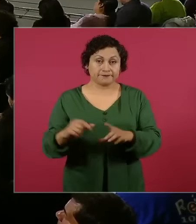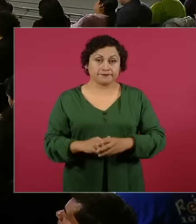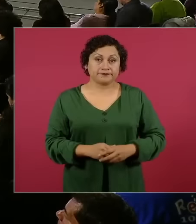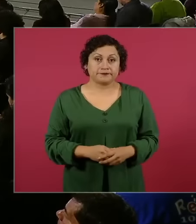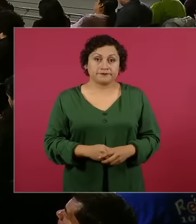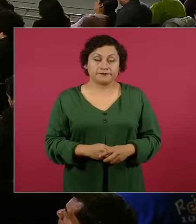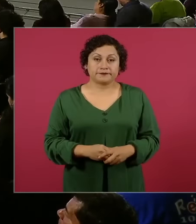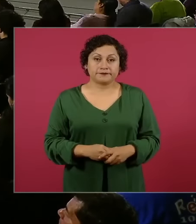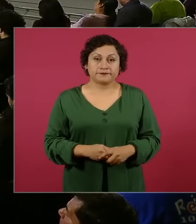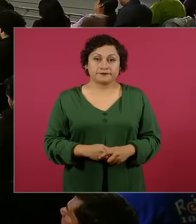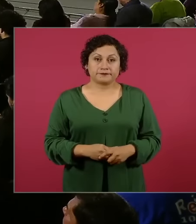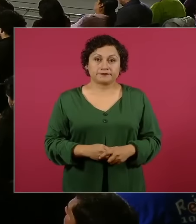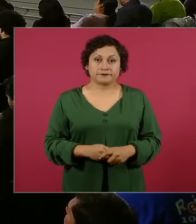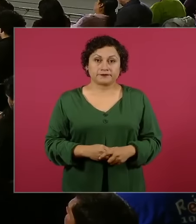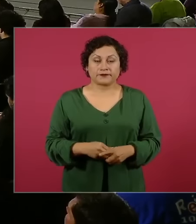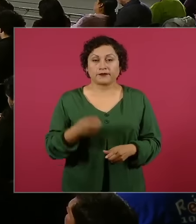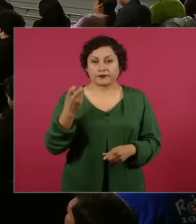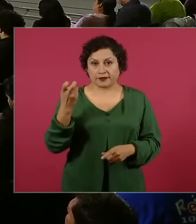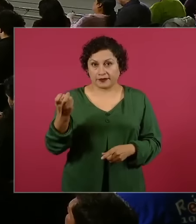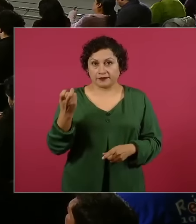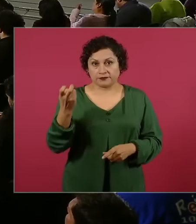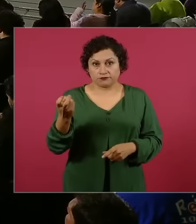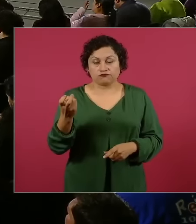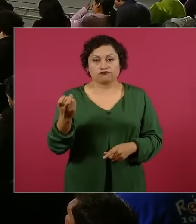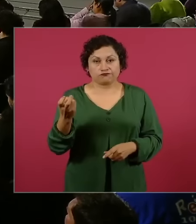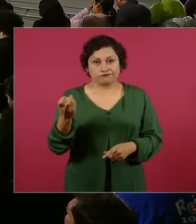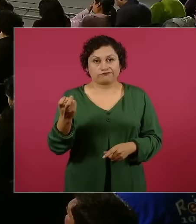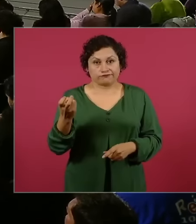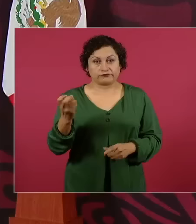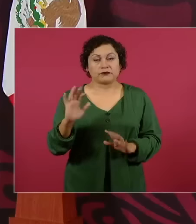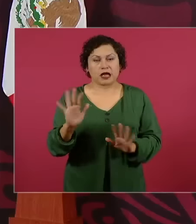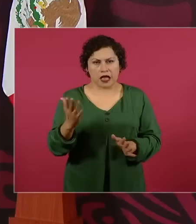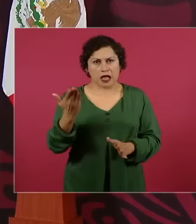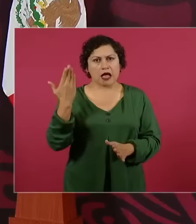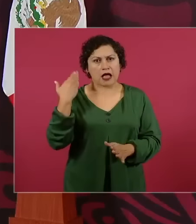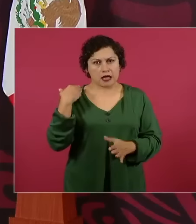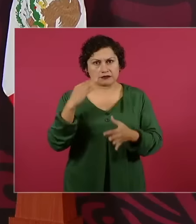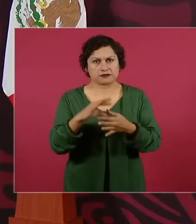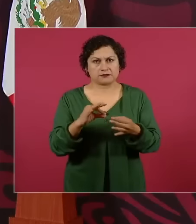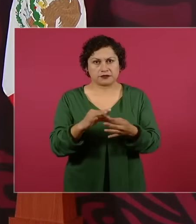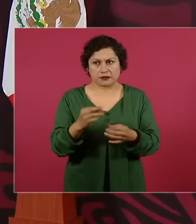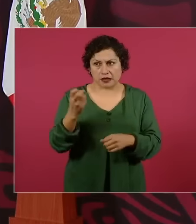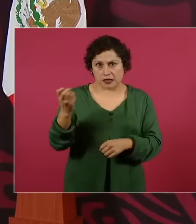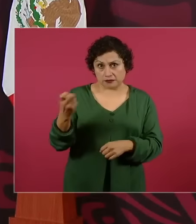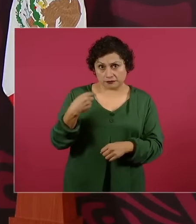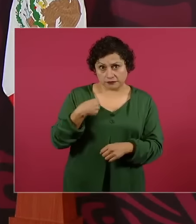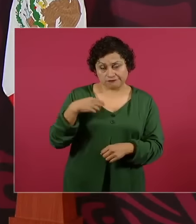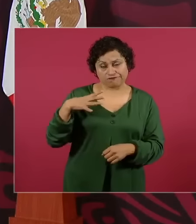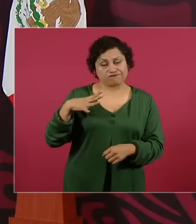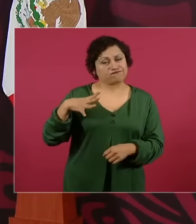Esto también, ya lo dije, me llena de orgullo.